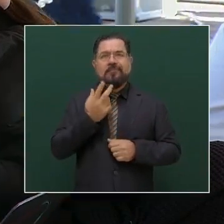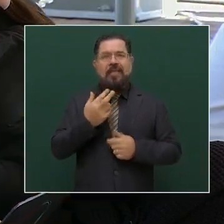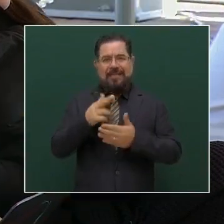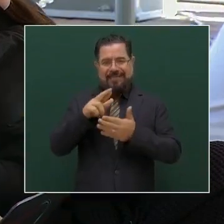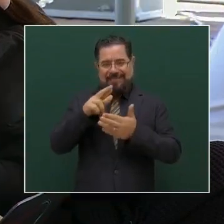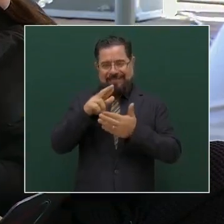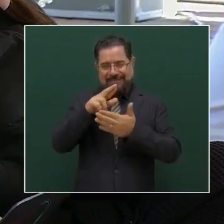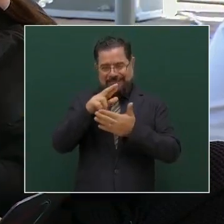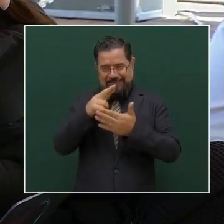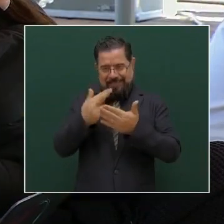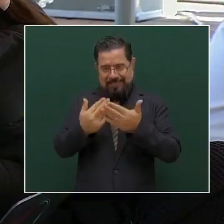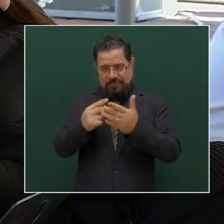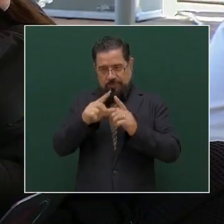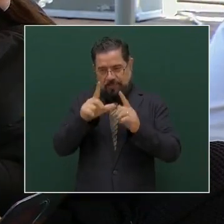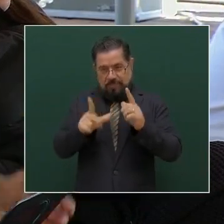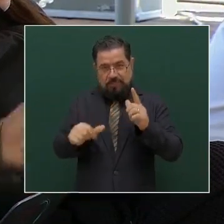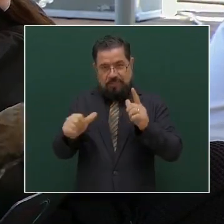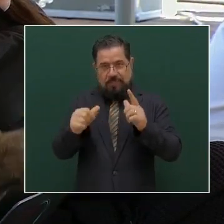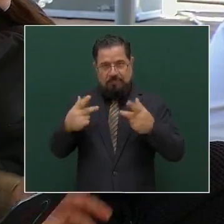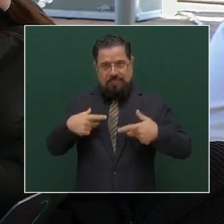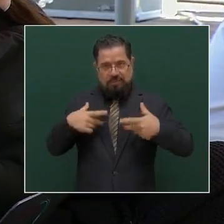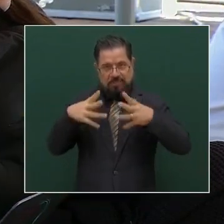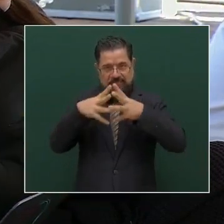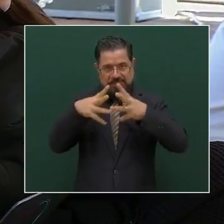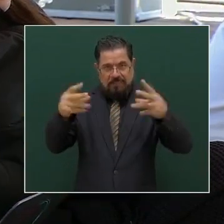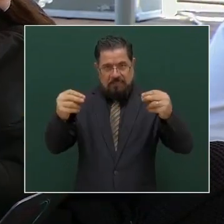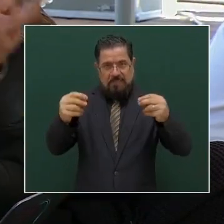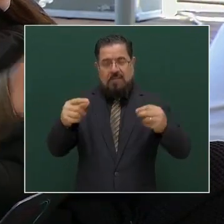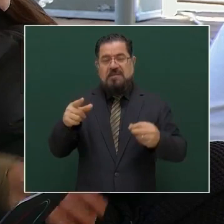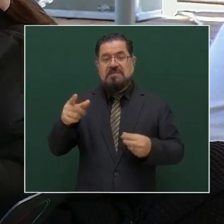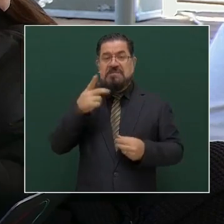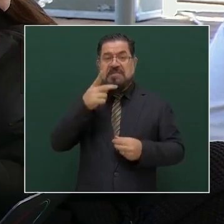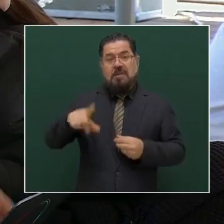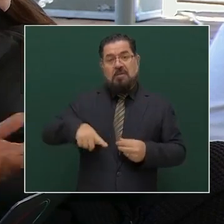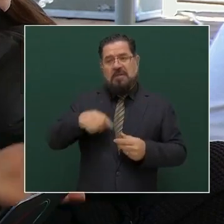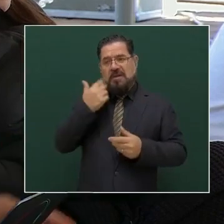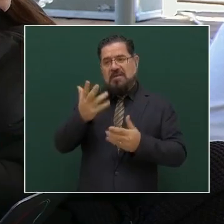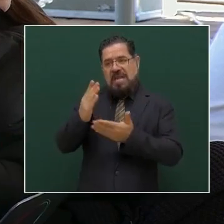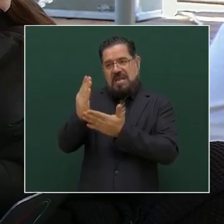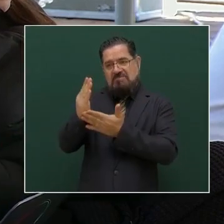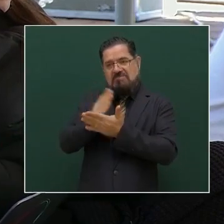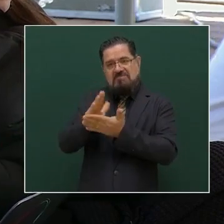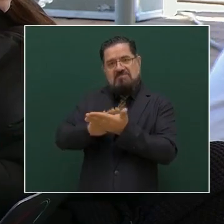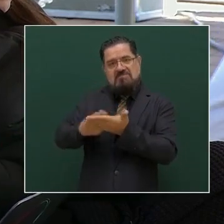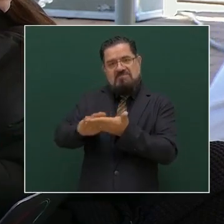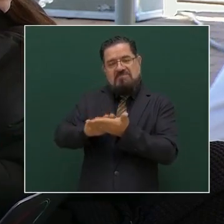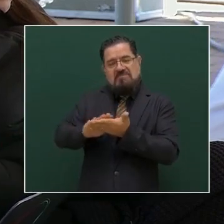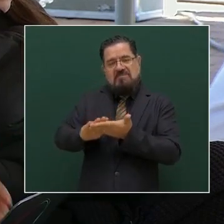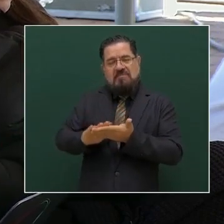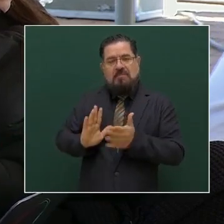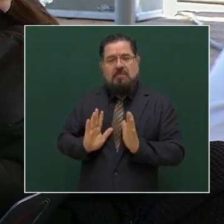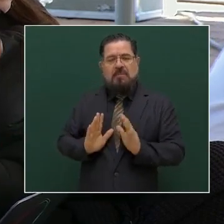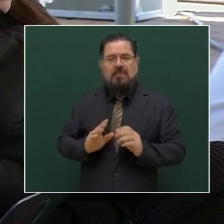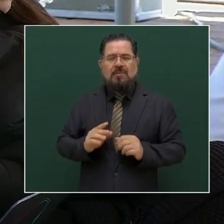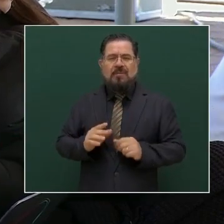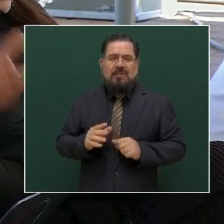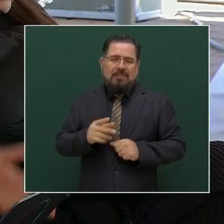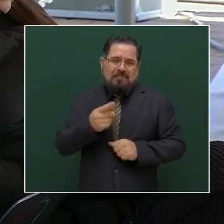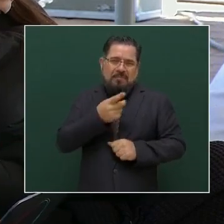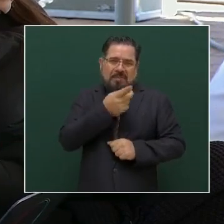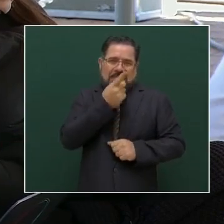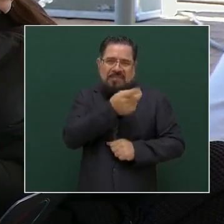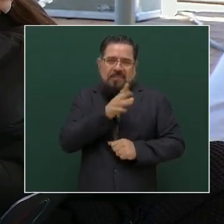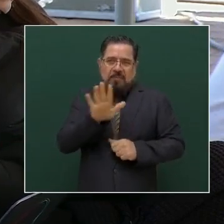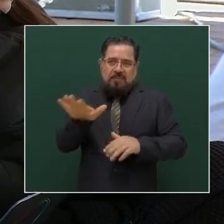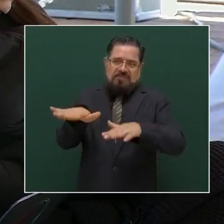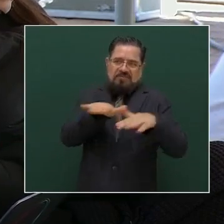Nacional de Desaparecidos. ¿Qué le respondería? Y bueno, parte de su salida ella también dice que es por esto. ¿Qué está sucediendo ahí? Porque también